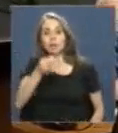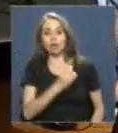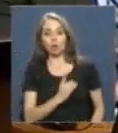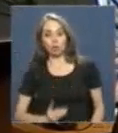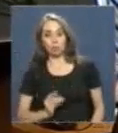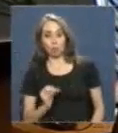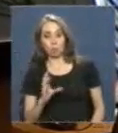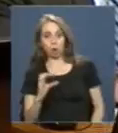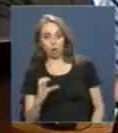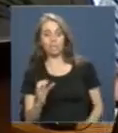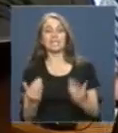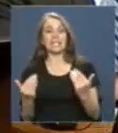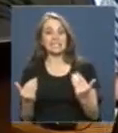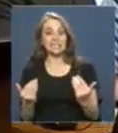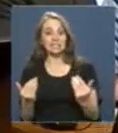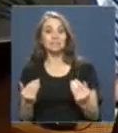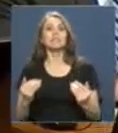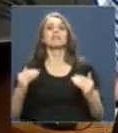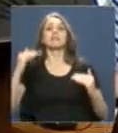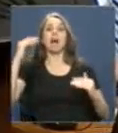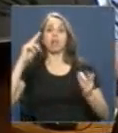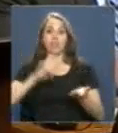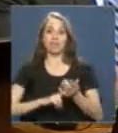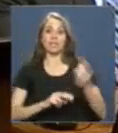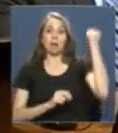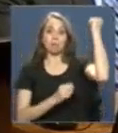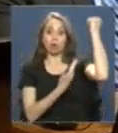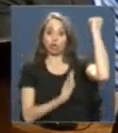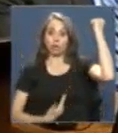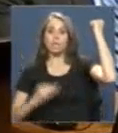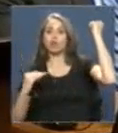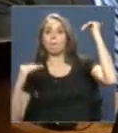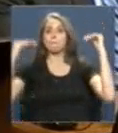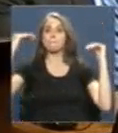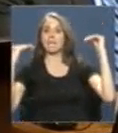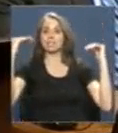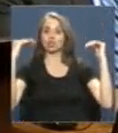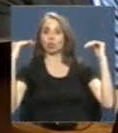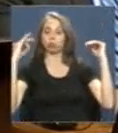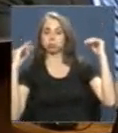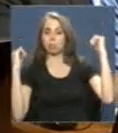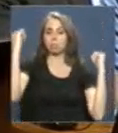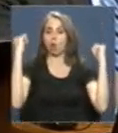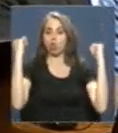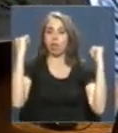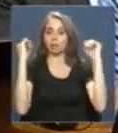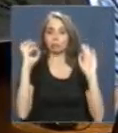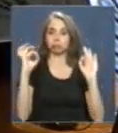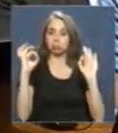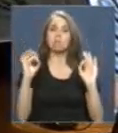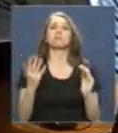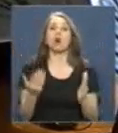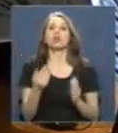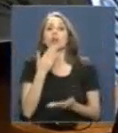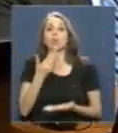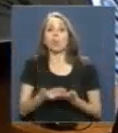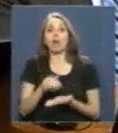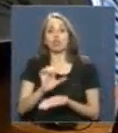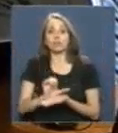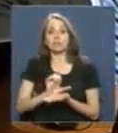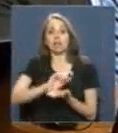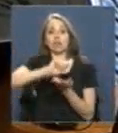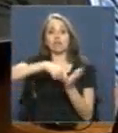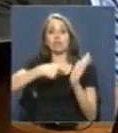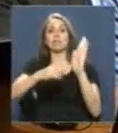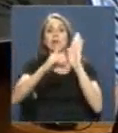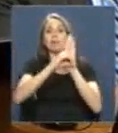requiere un contrapeso real al poder del Ejecutivo, sobre todo en medio de una declaración de estado.